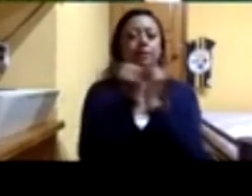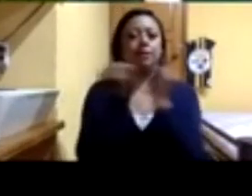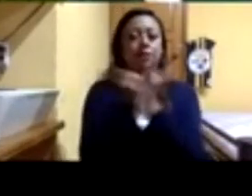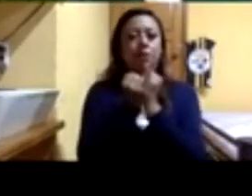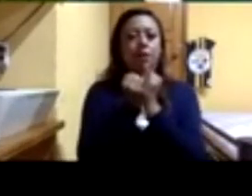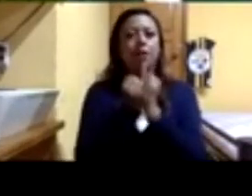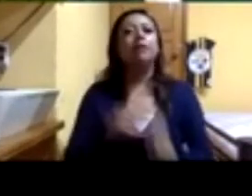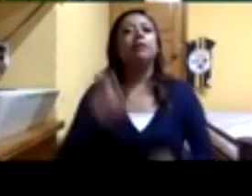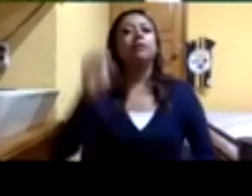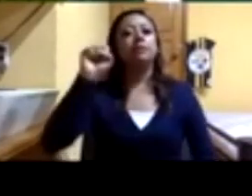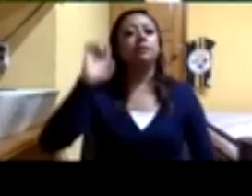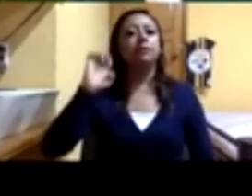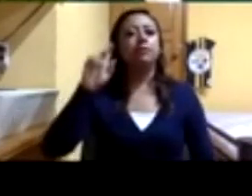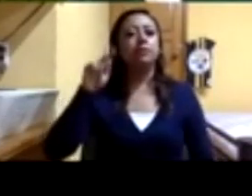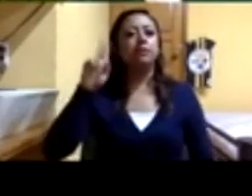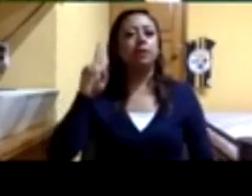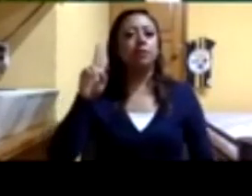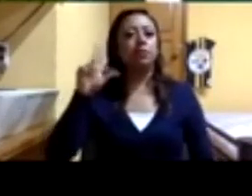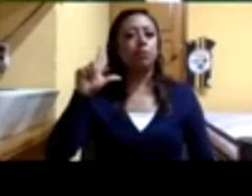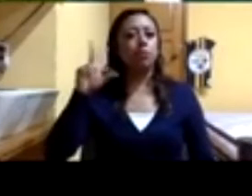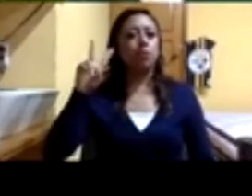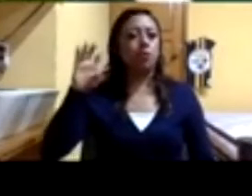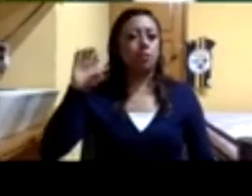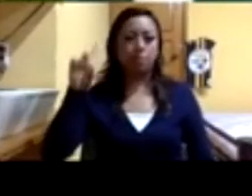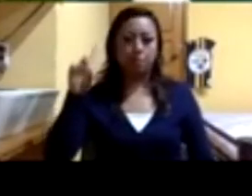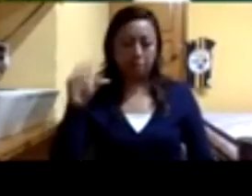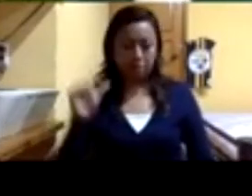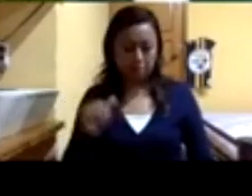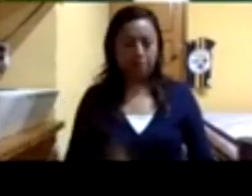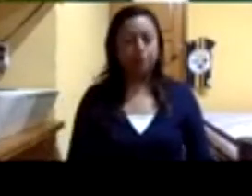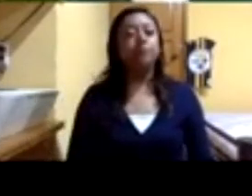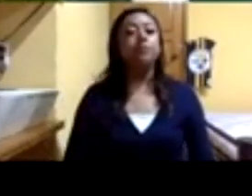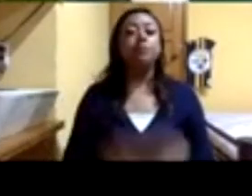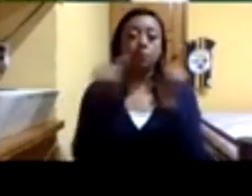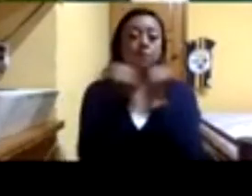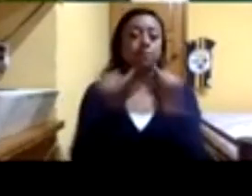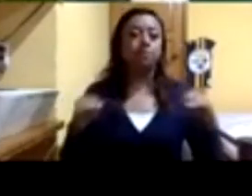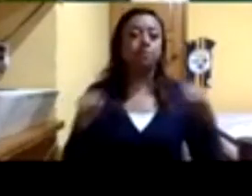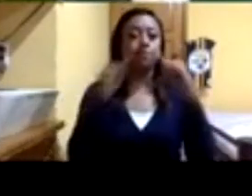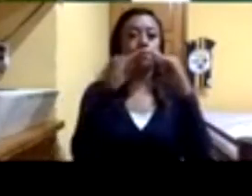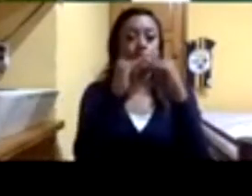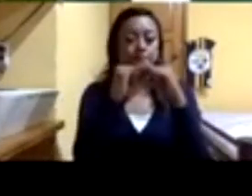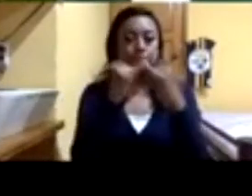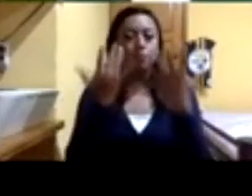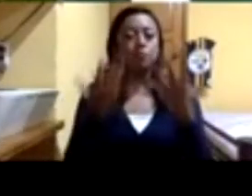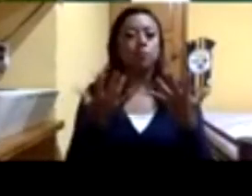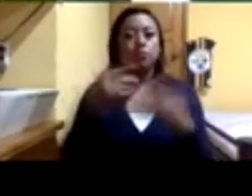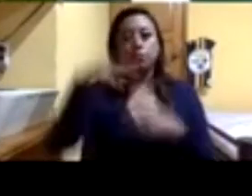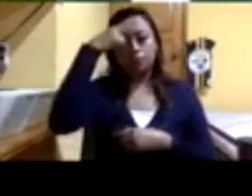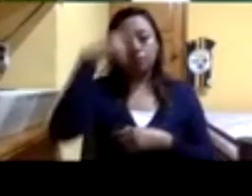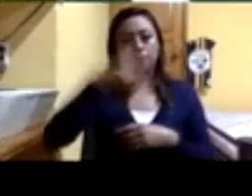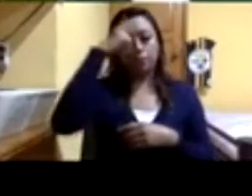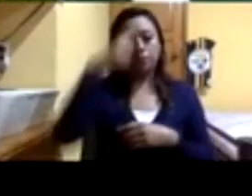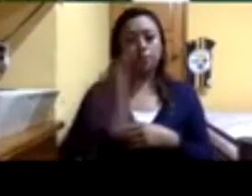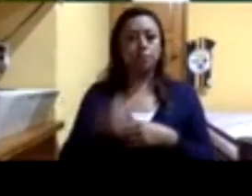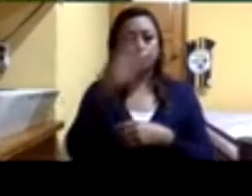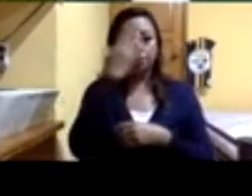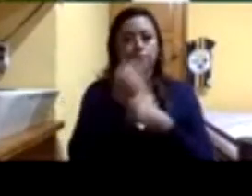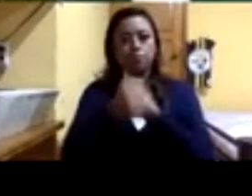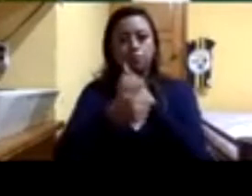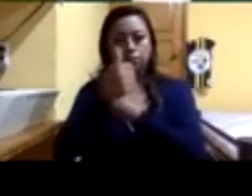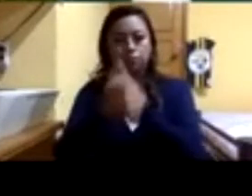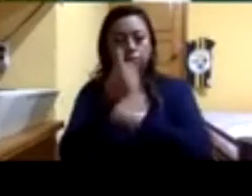de Gobierno, y Manuel Guadarrama, del Instituto Mexicano para la Competitividad, por la